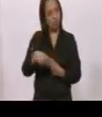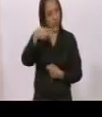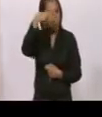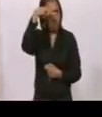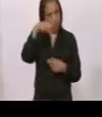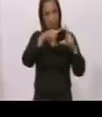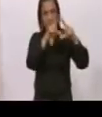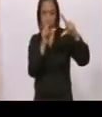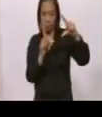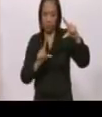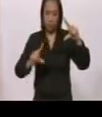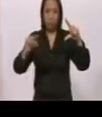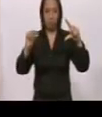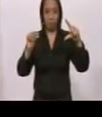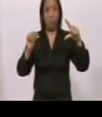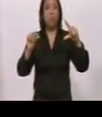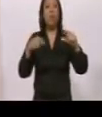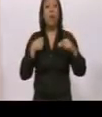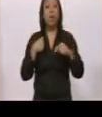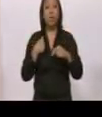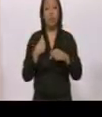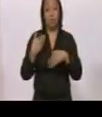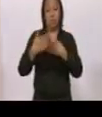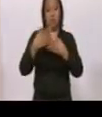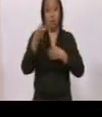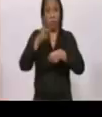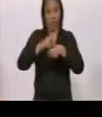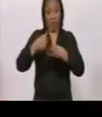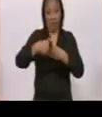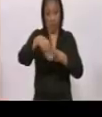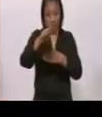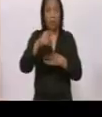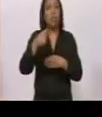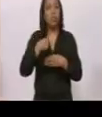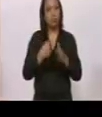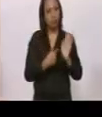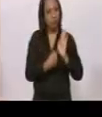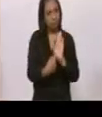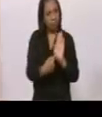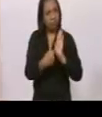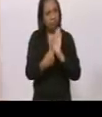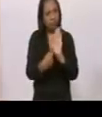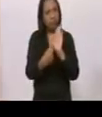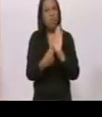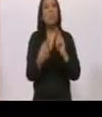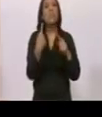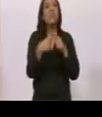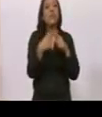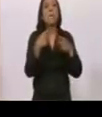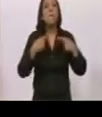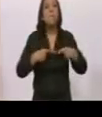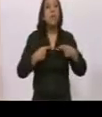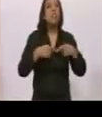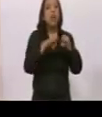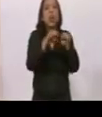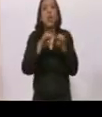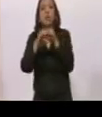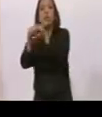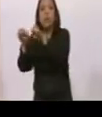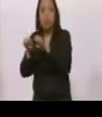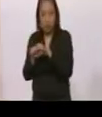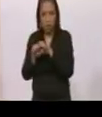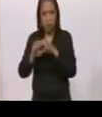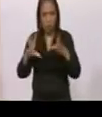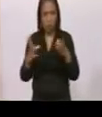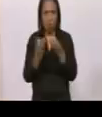Unidos Mexicanos, en los próximos días daré a conocer mi equipo de transición. En